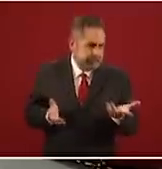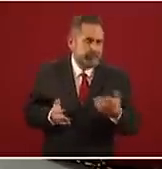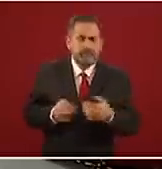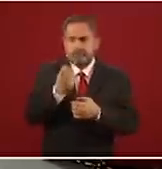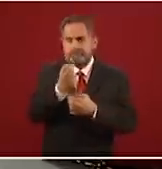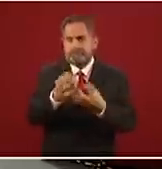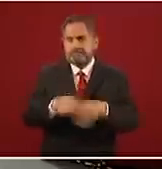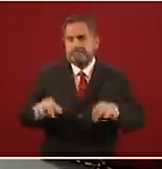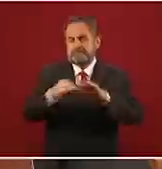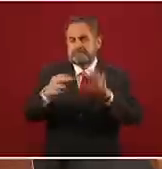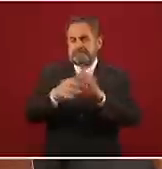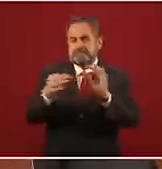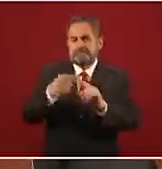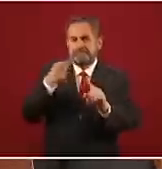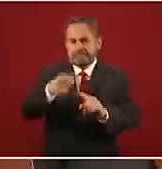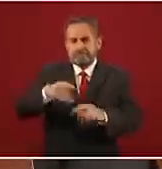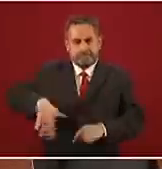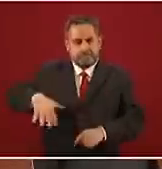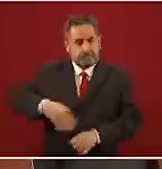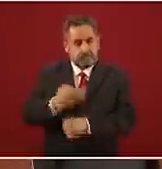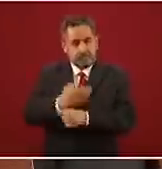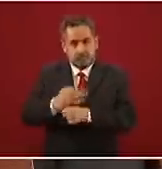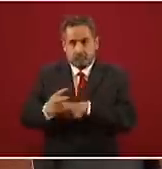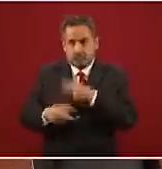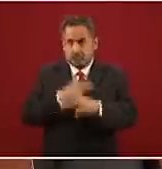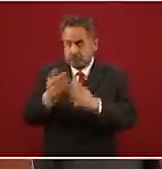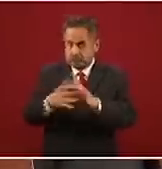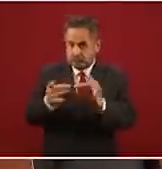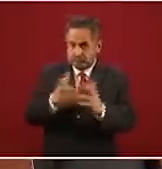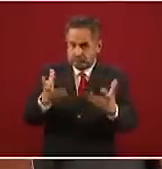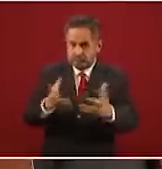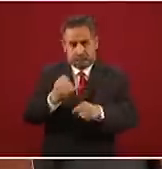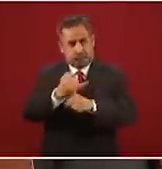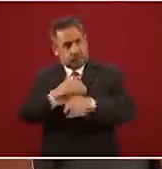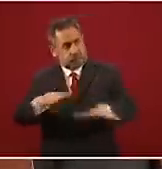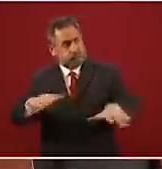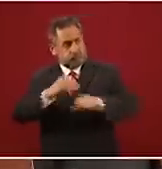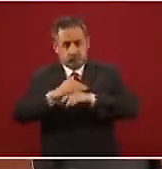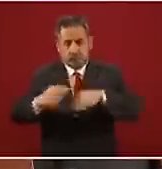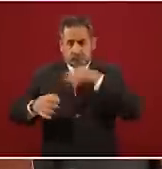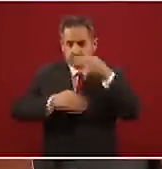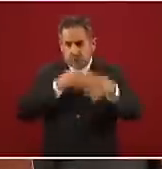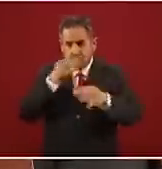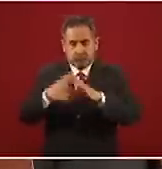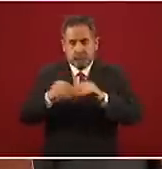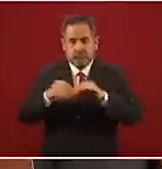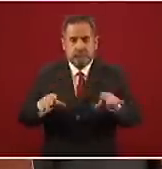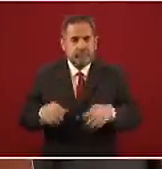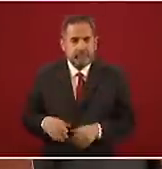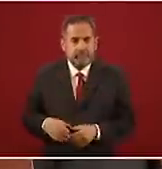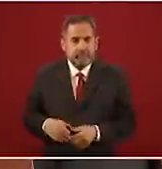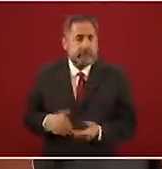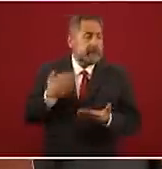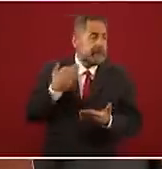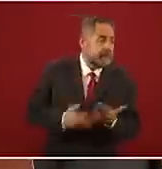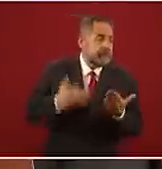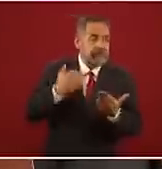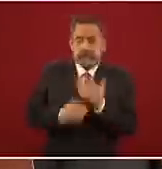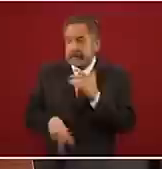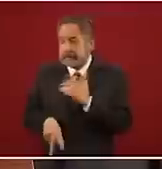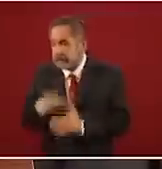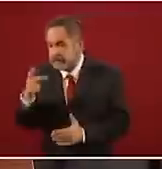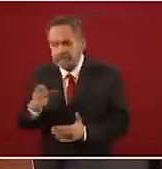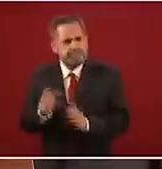importante lo que estamos haciendo ahora, informando, no hay desabasto,